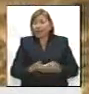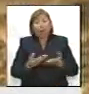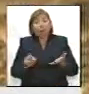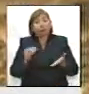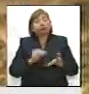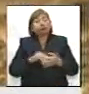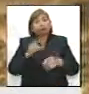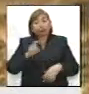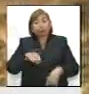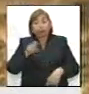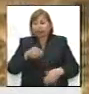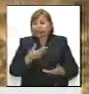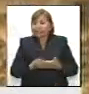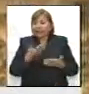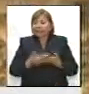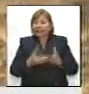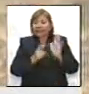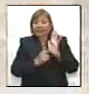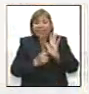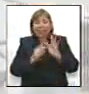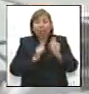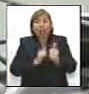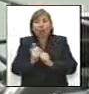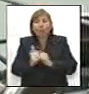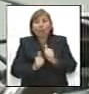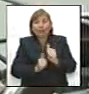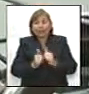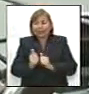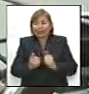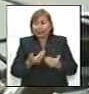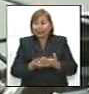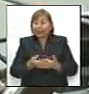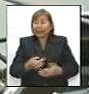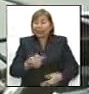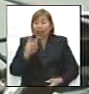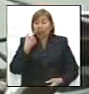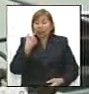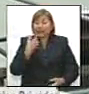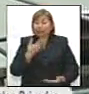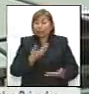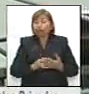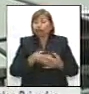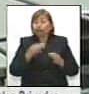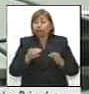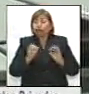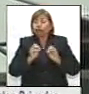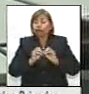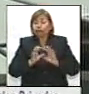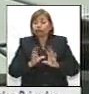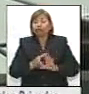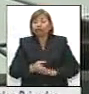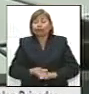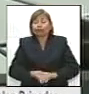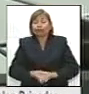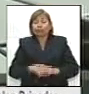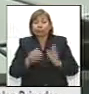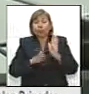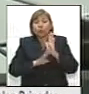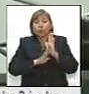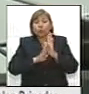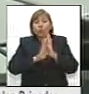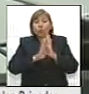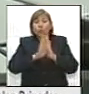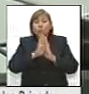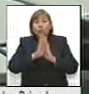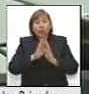abordar para ser competitivos. Si bien es cierto, esa es la foto actual del fortalecimiento de lo que significa